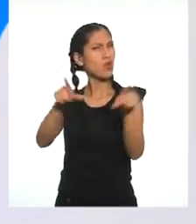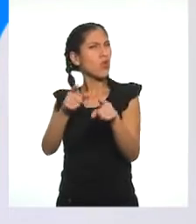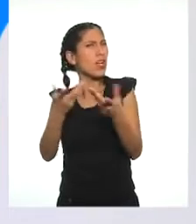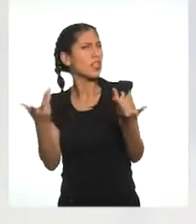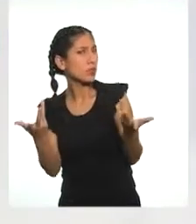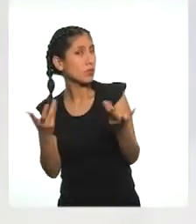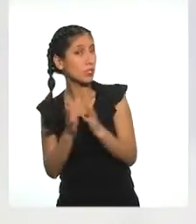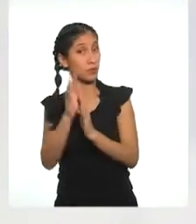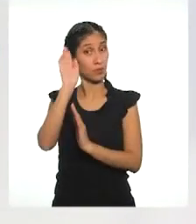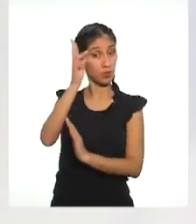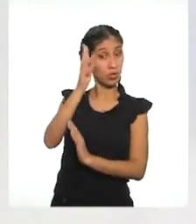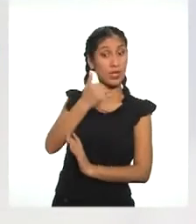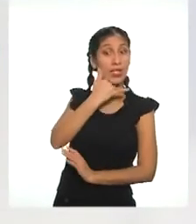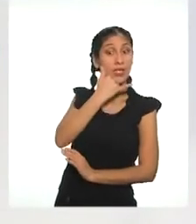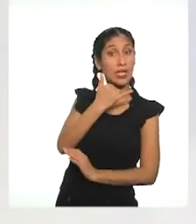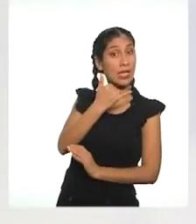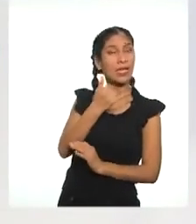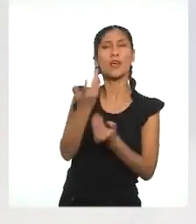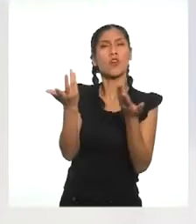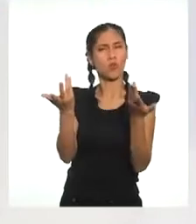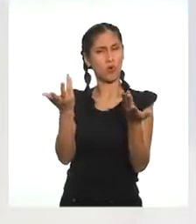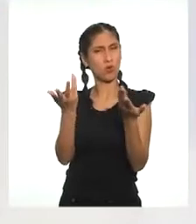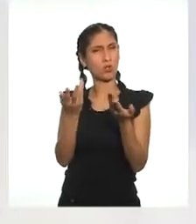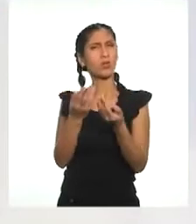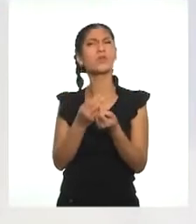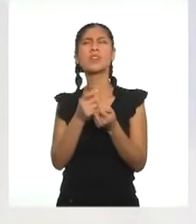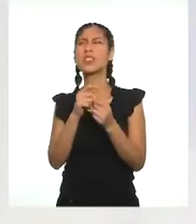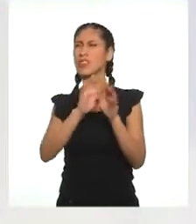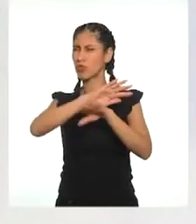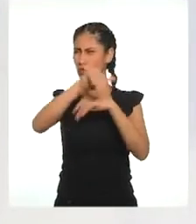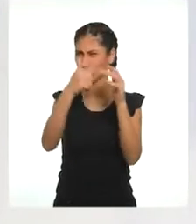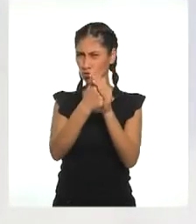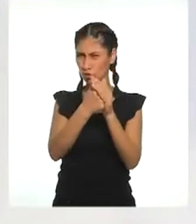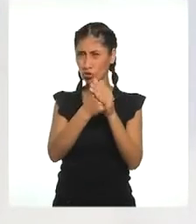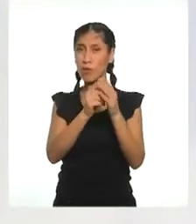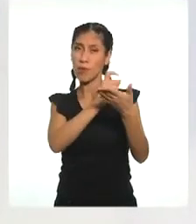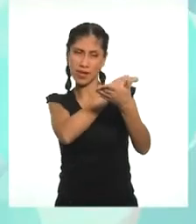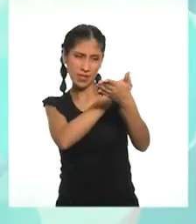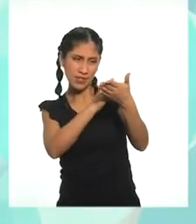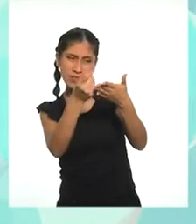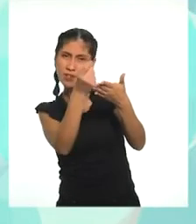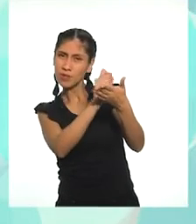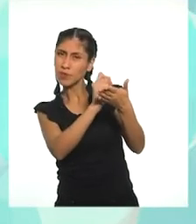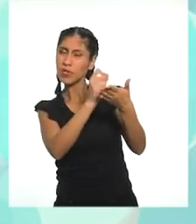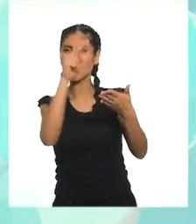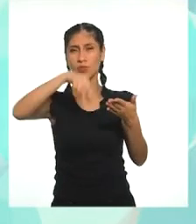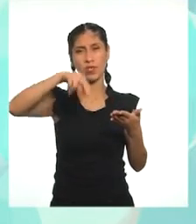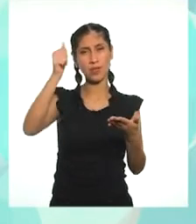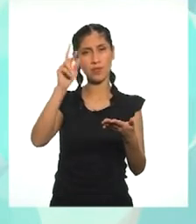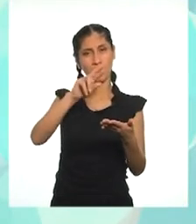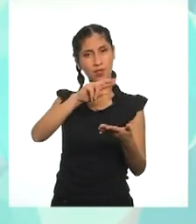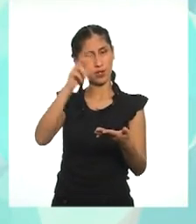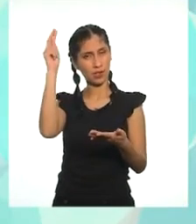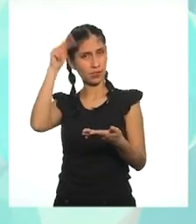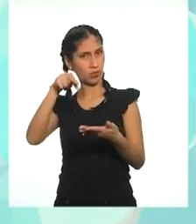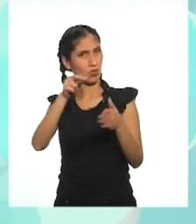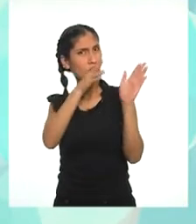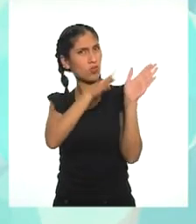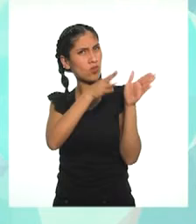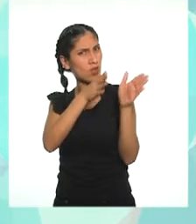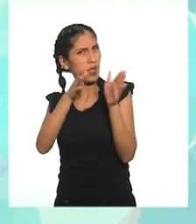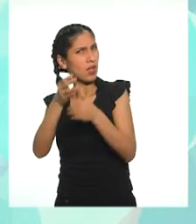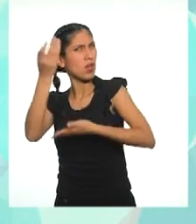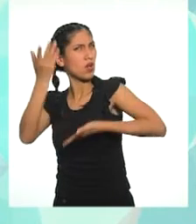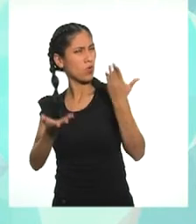Profesora, ¿y qué pasos debemos seguir para escribir una narración? La ruta para escribir cualquier